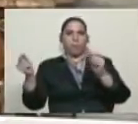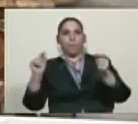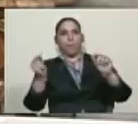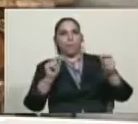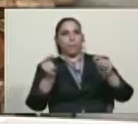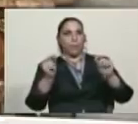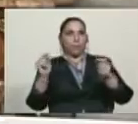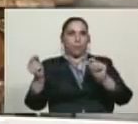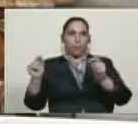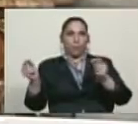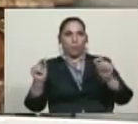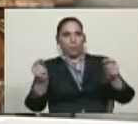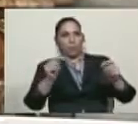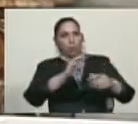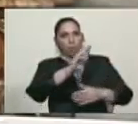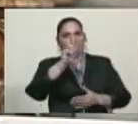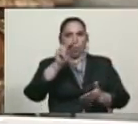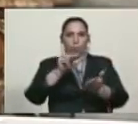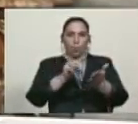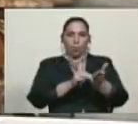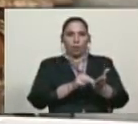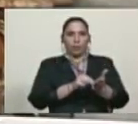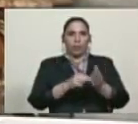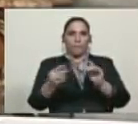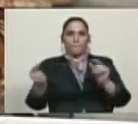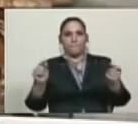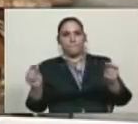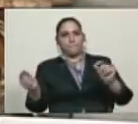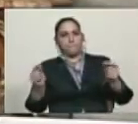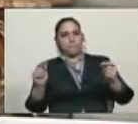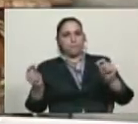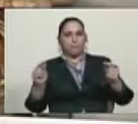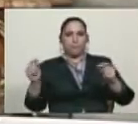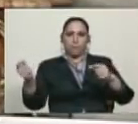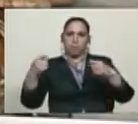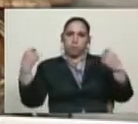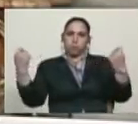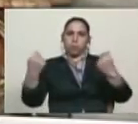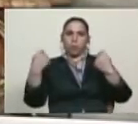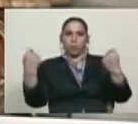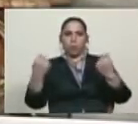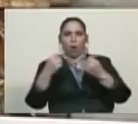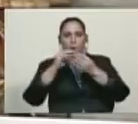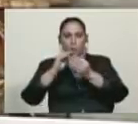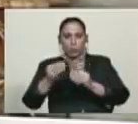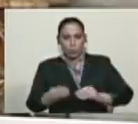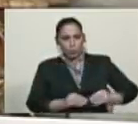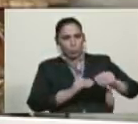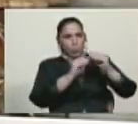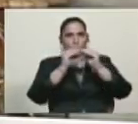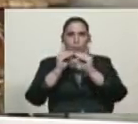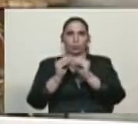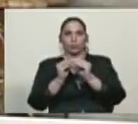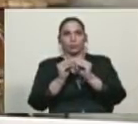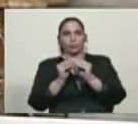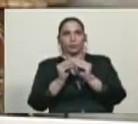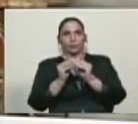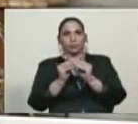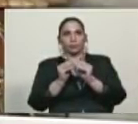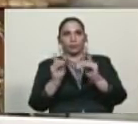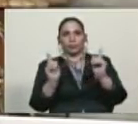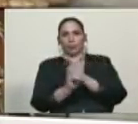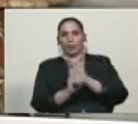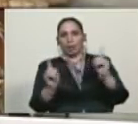de debate nacional debate popular de elaboración de reformas necesarias